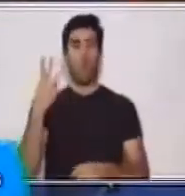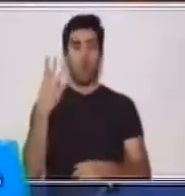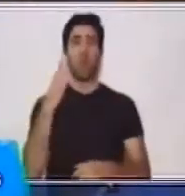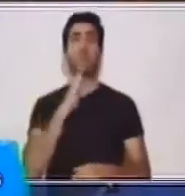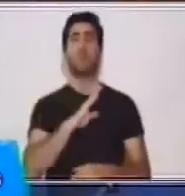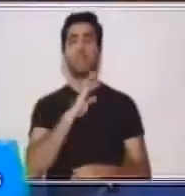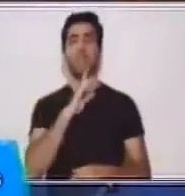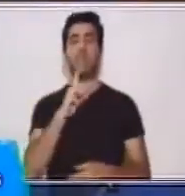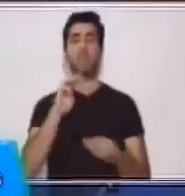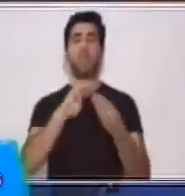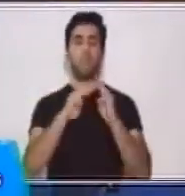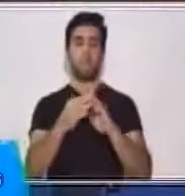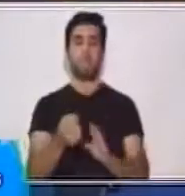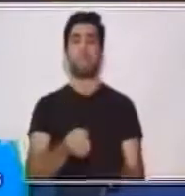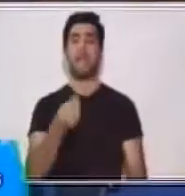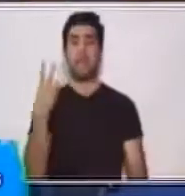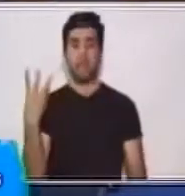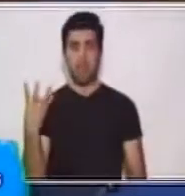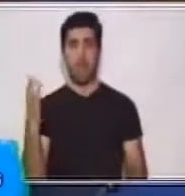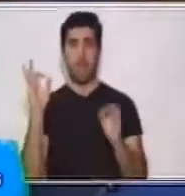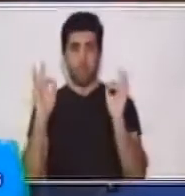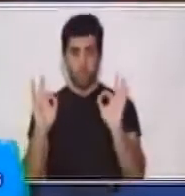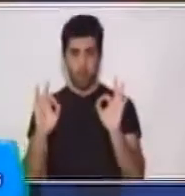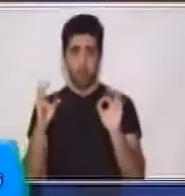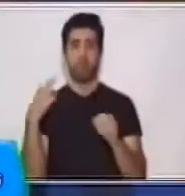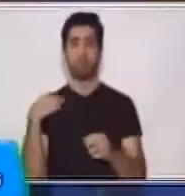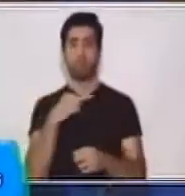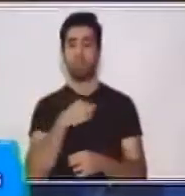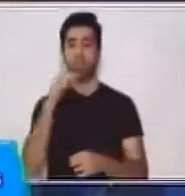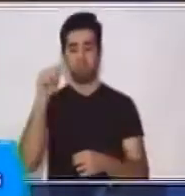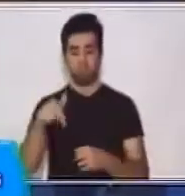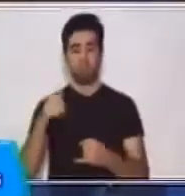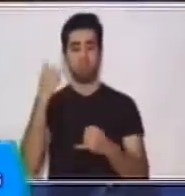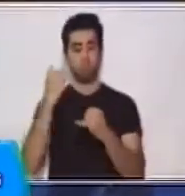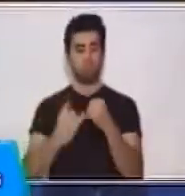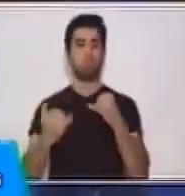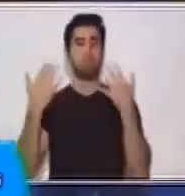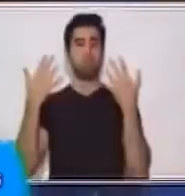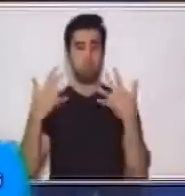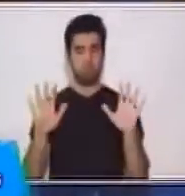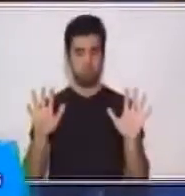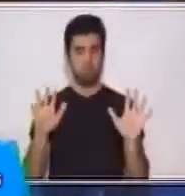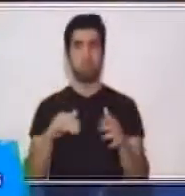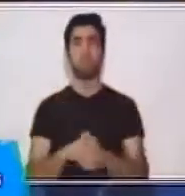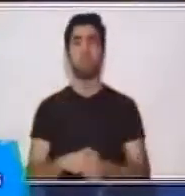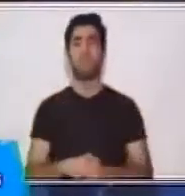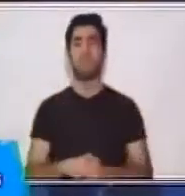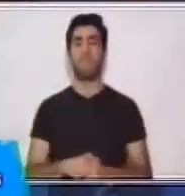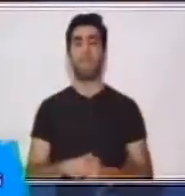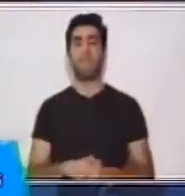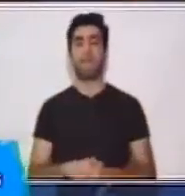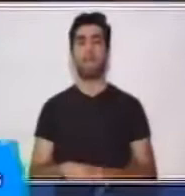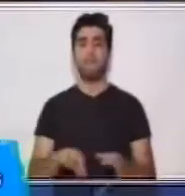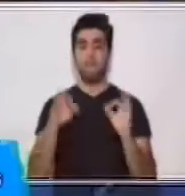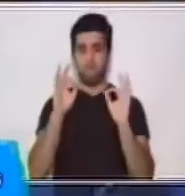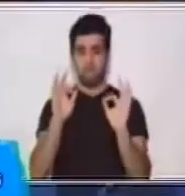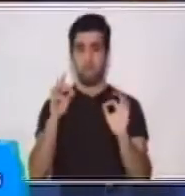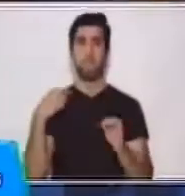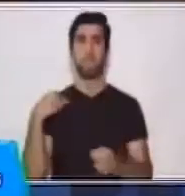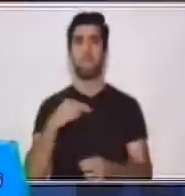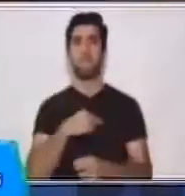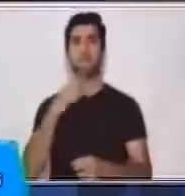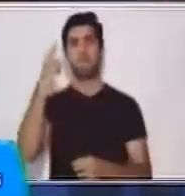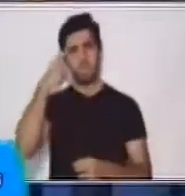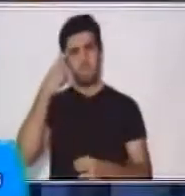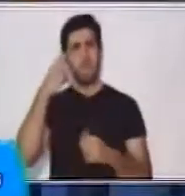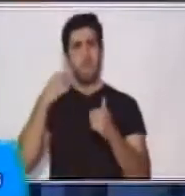Ahí puedes ayudarte bastante. Muy bien, entonces terminamos aquí. Profesora Berta. Muy bien, entonces vamos a tener bien presentes de que tenemos